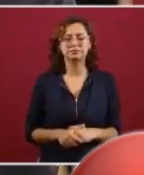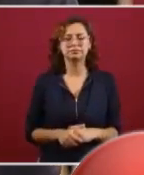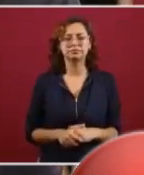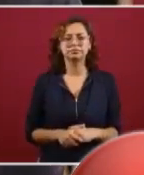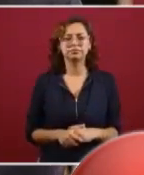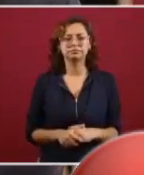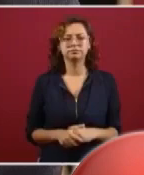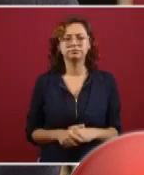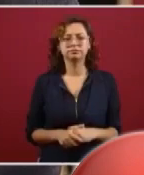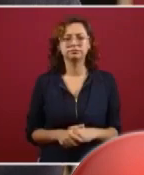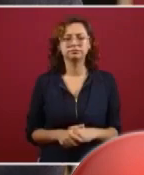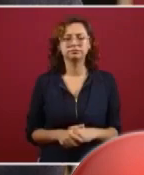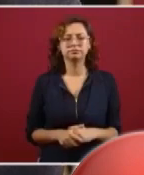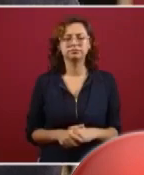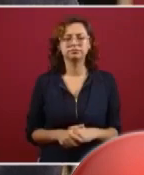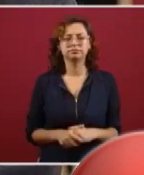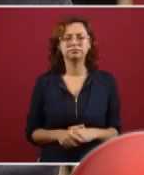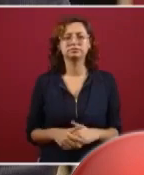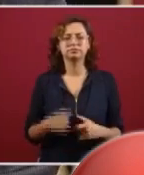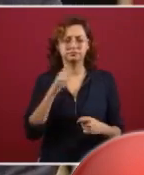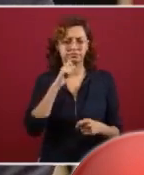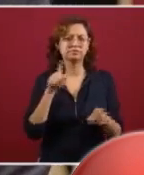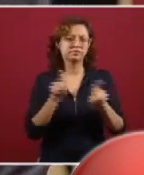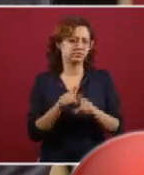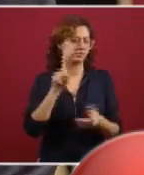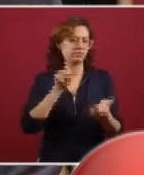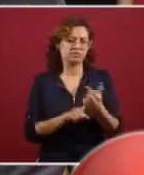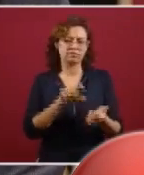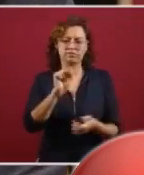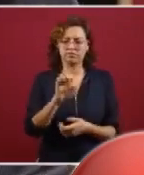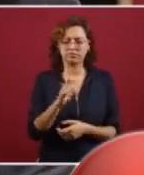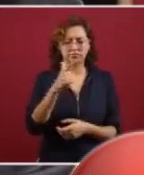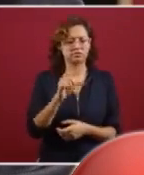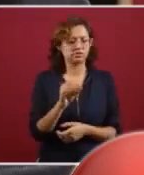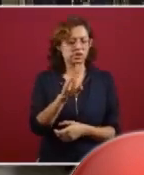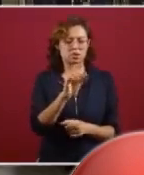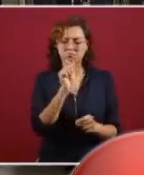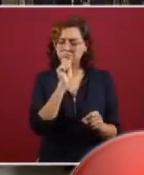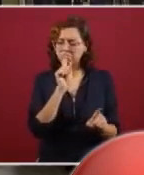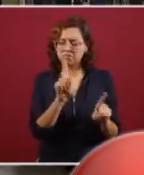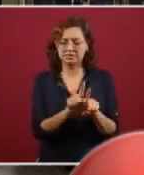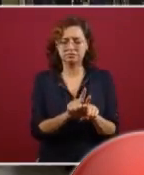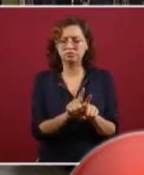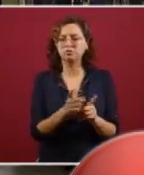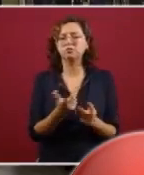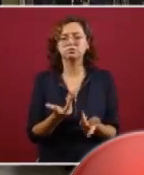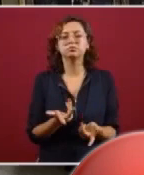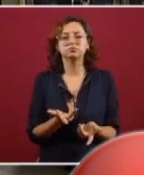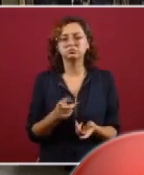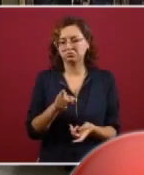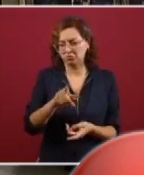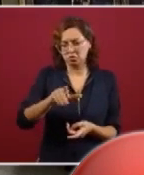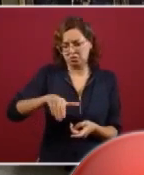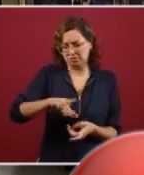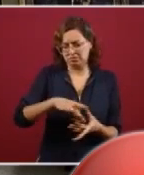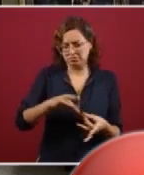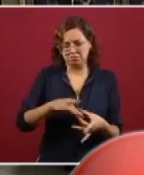También en la Secretaría de Gobernación, como tú lo señalas.